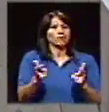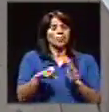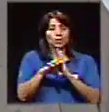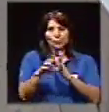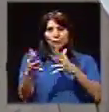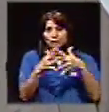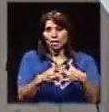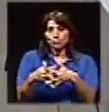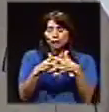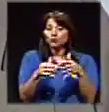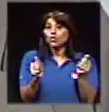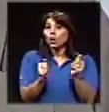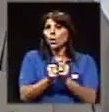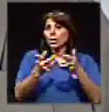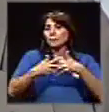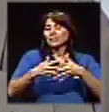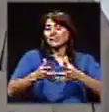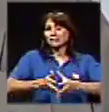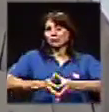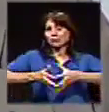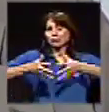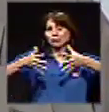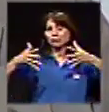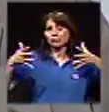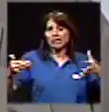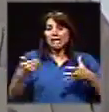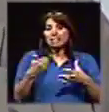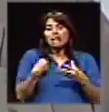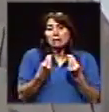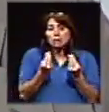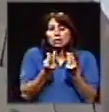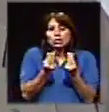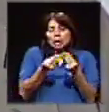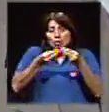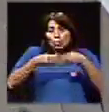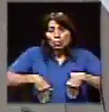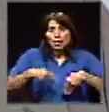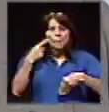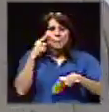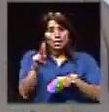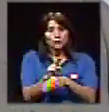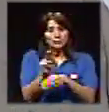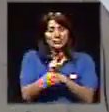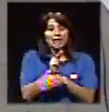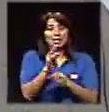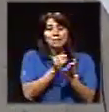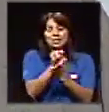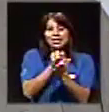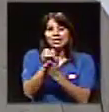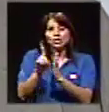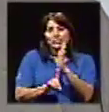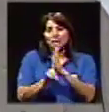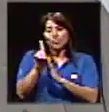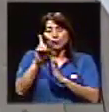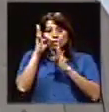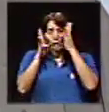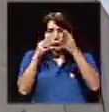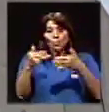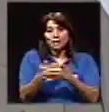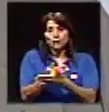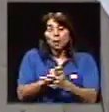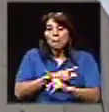empresas multinacionales que tienen enormes superávits para invertir en investigación, desarrollo e innovación, y ahí está el Estado, con agencias